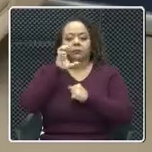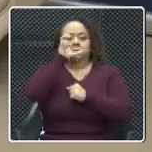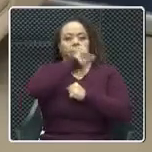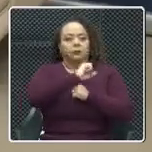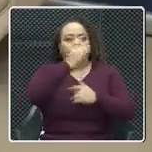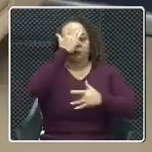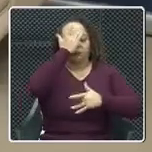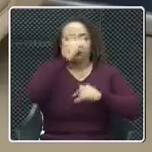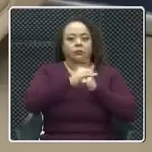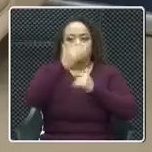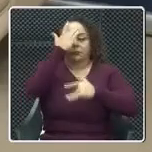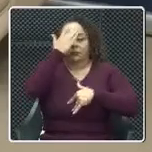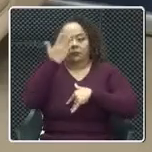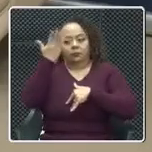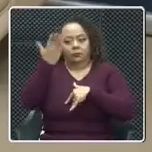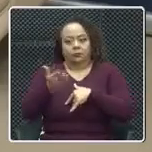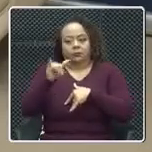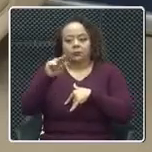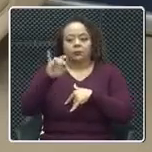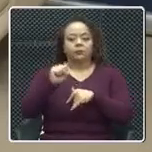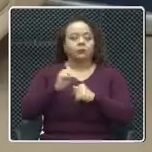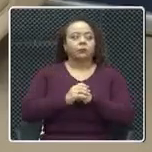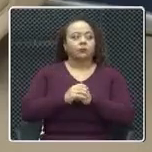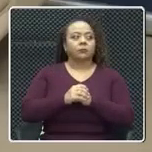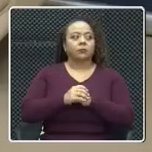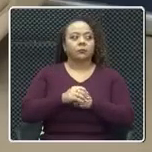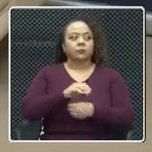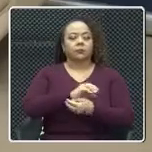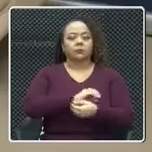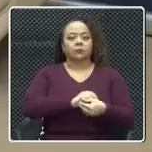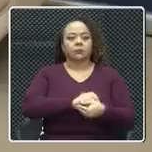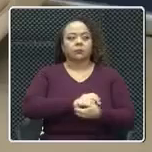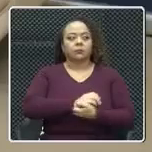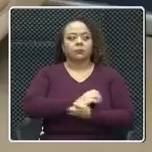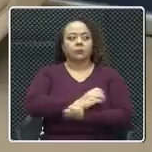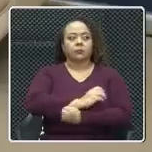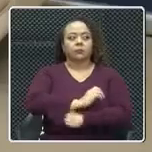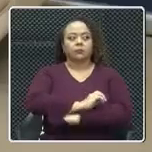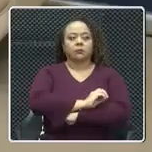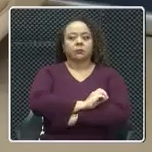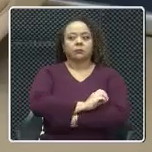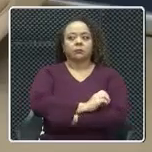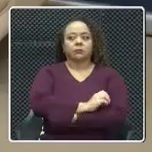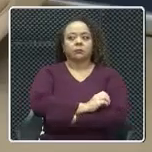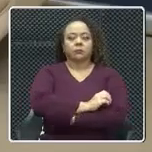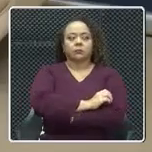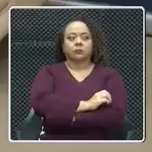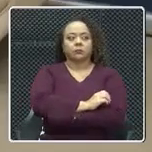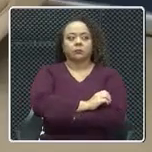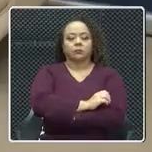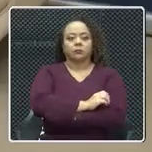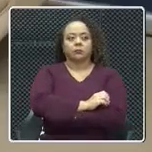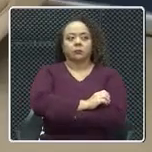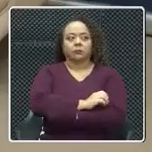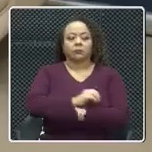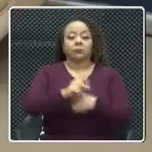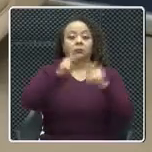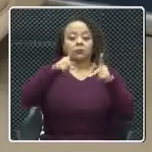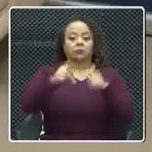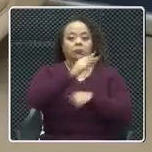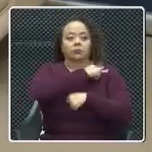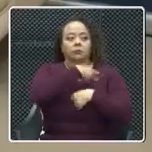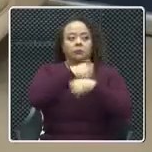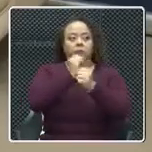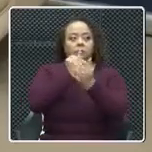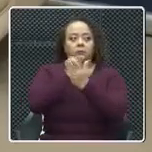identificamos la enfermedad le corresponde al INSS identificarla, si es que se está dando. lo que le corresponde a la persona empleadora es realizar